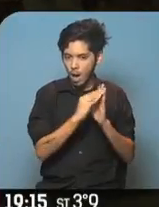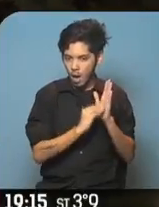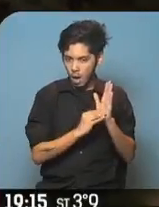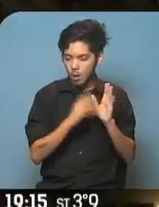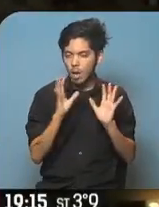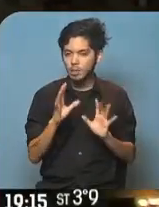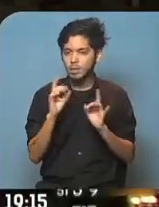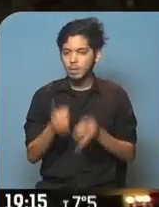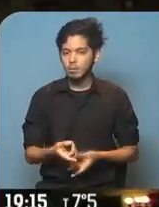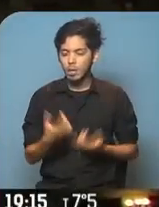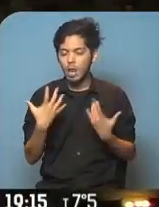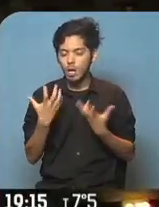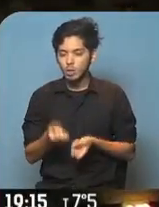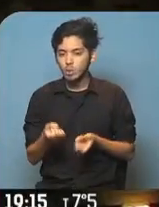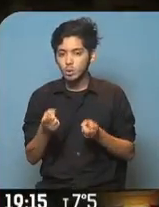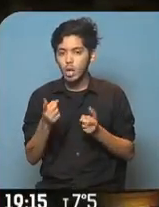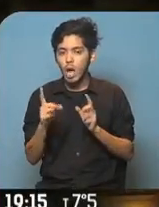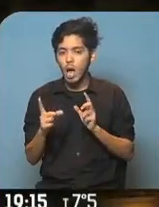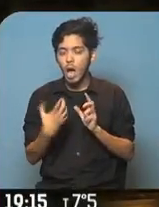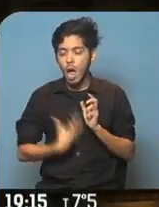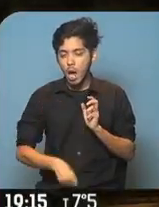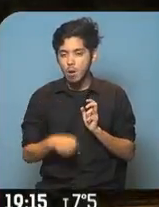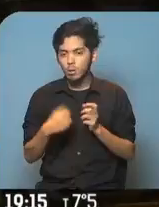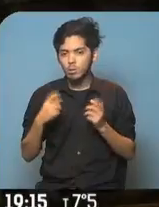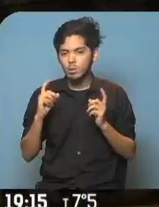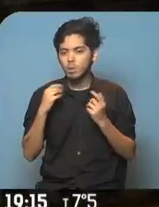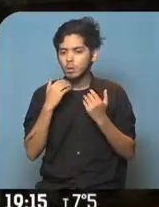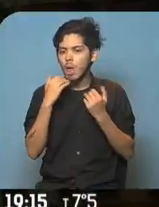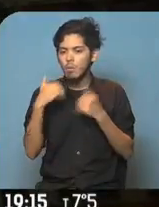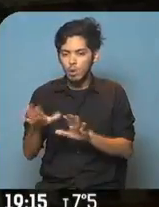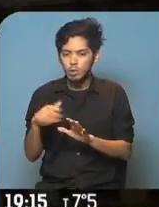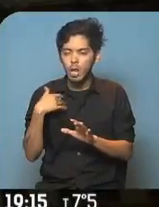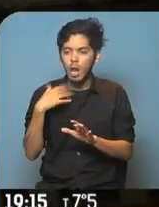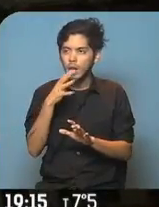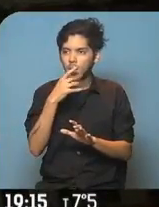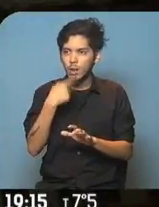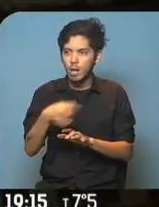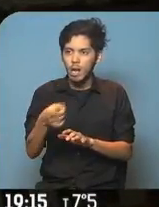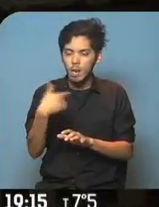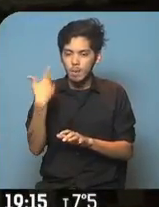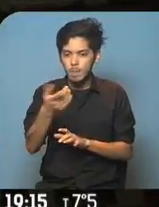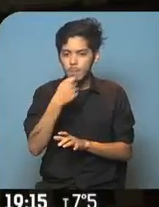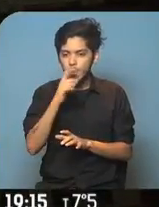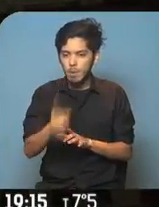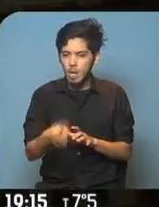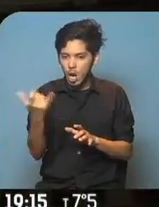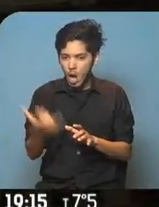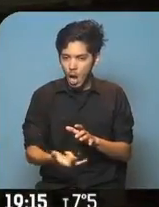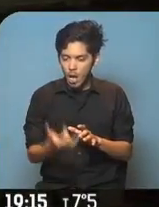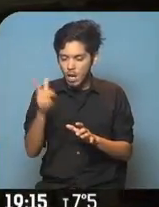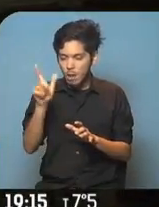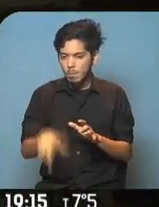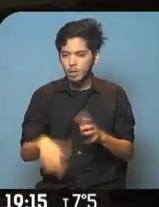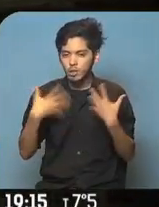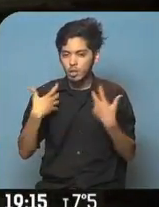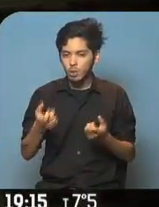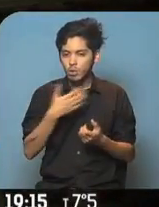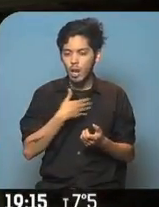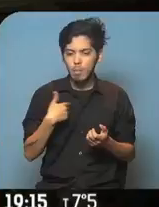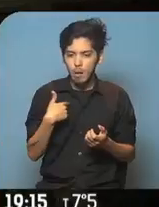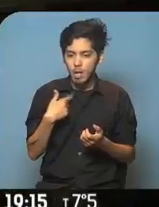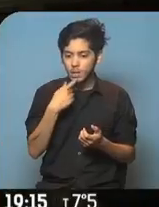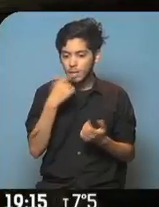también permite el aborto más allá de la semana 14, si corre riesgo la salud o la vida de la madre, si